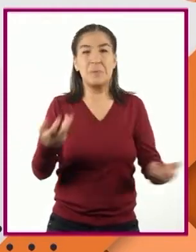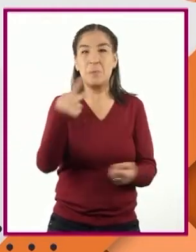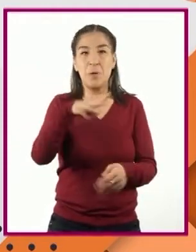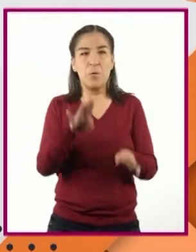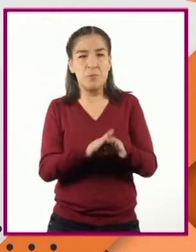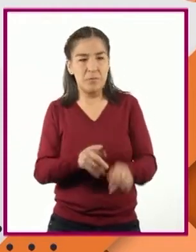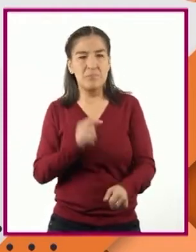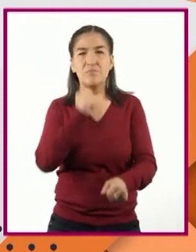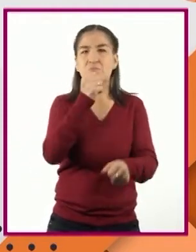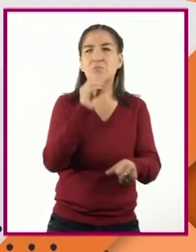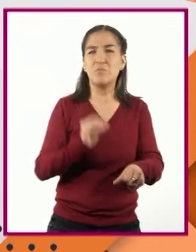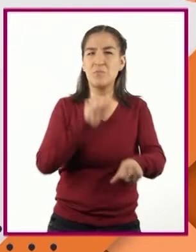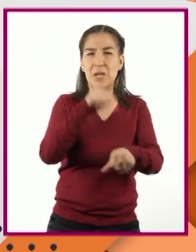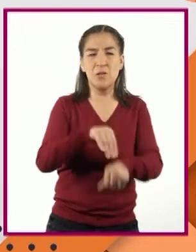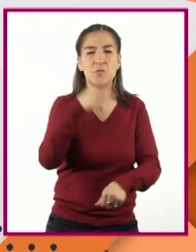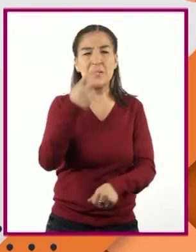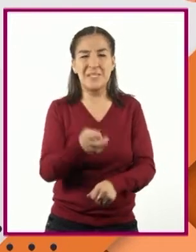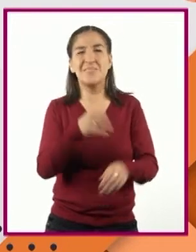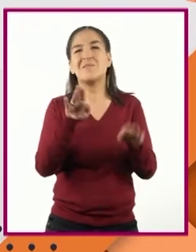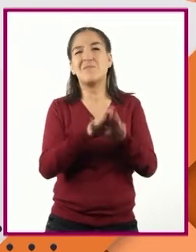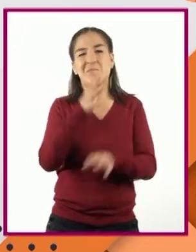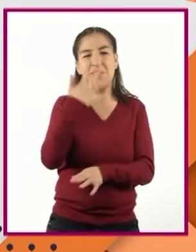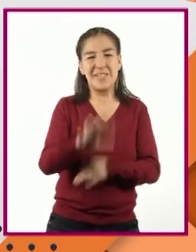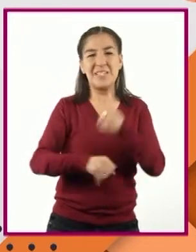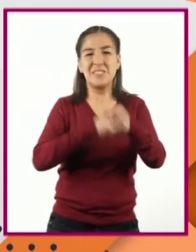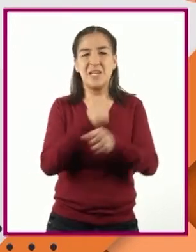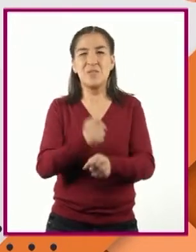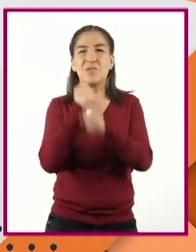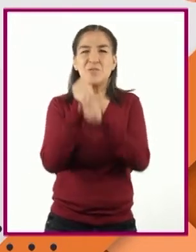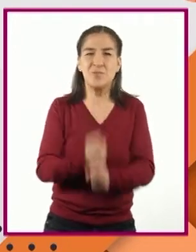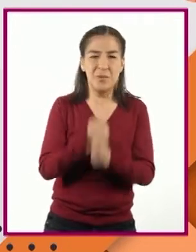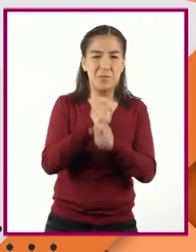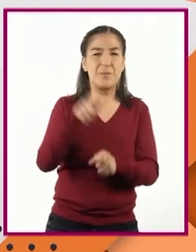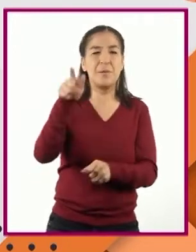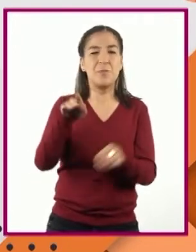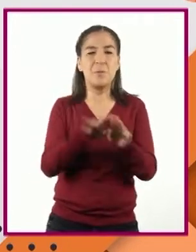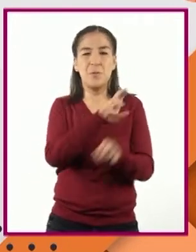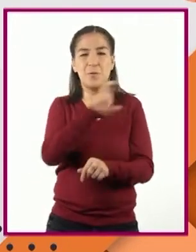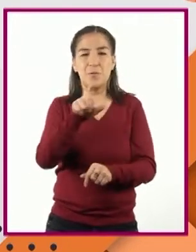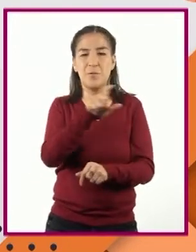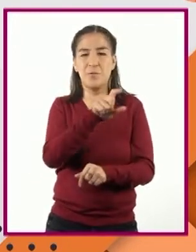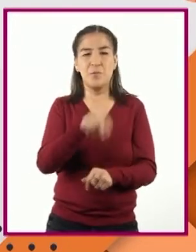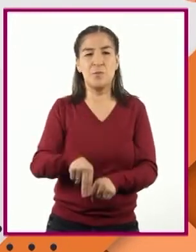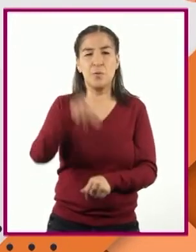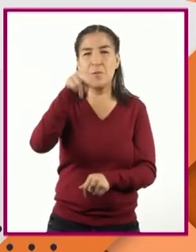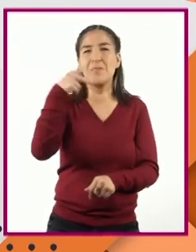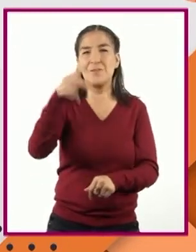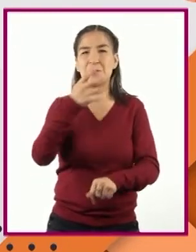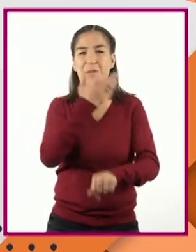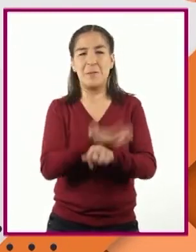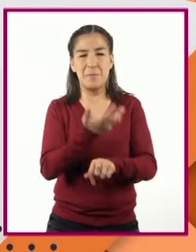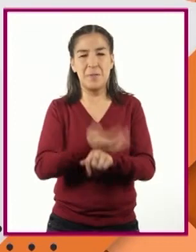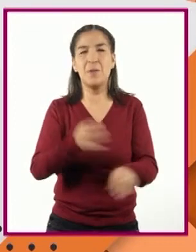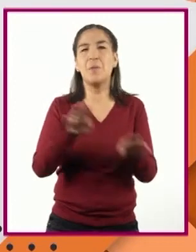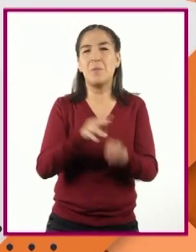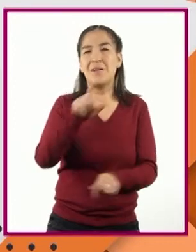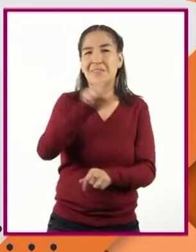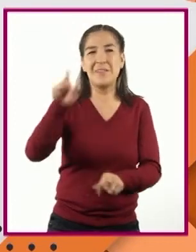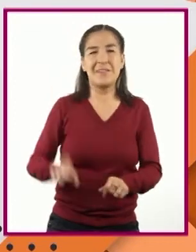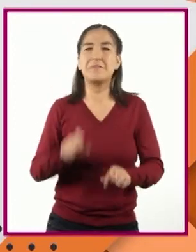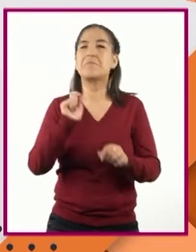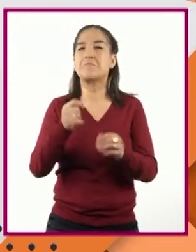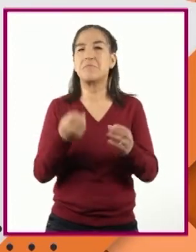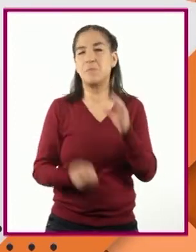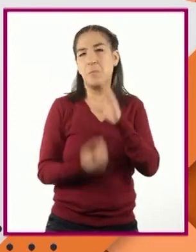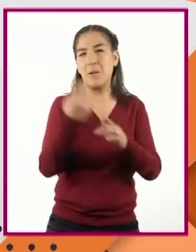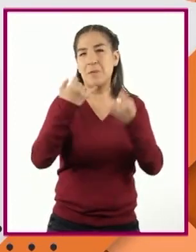soberanía. Durante 10 turbulentos años, los colonos de origen norteamericano de Texas actuaron como país independiente, mientras